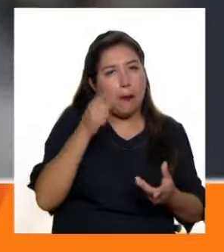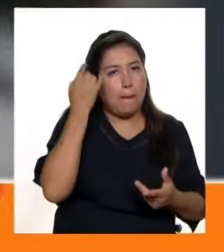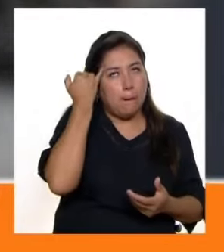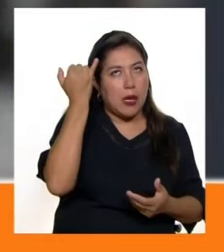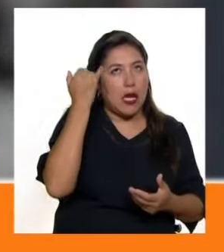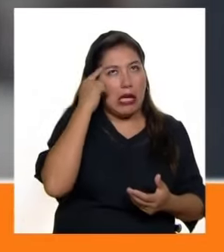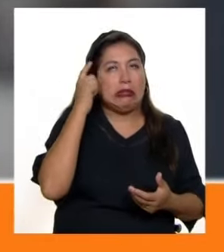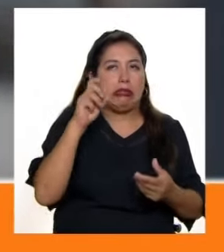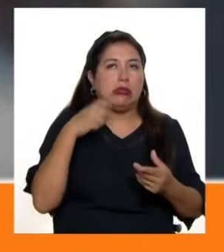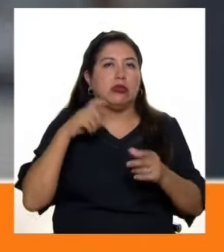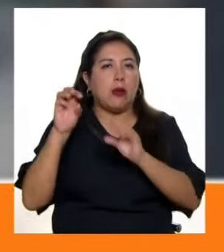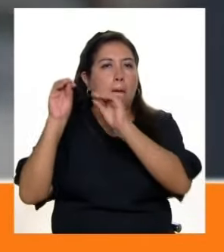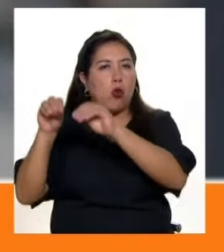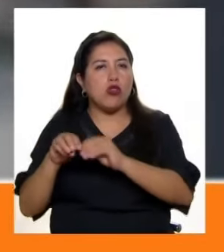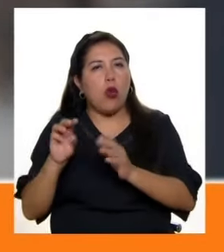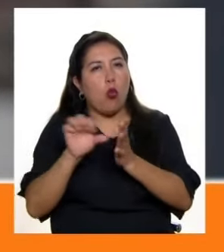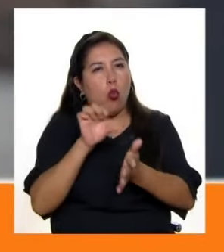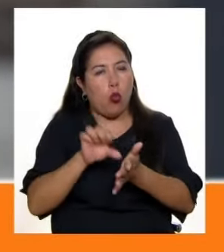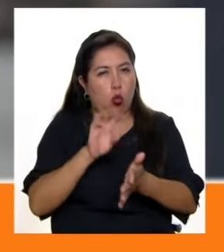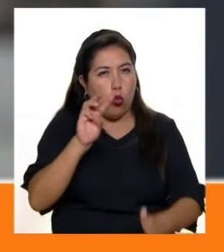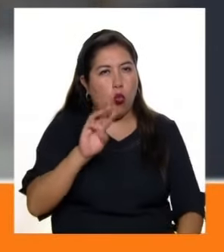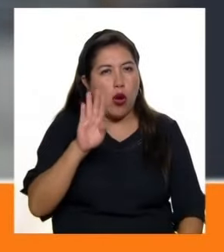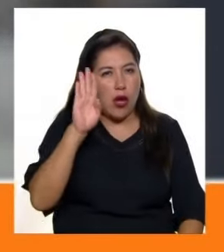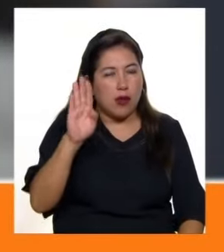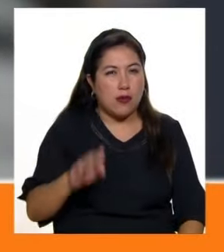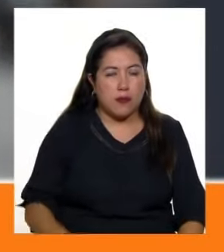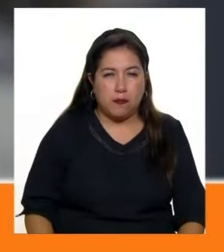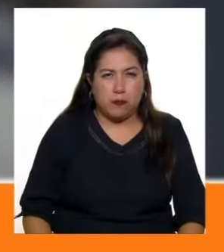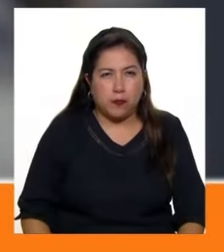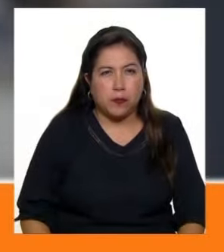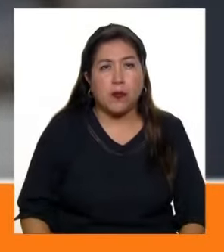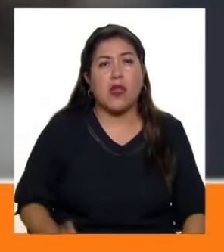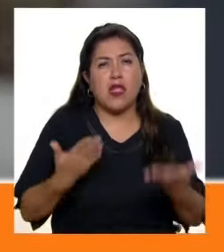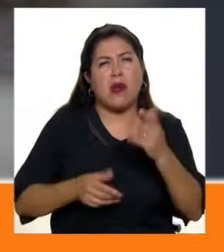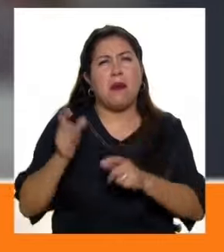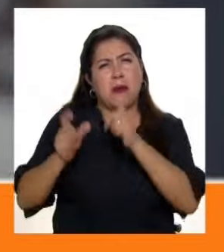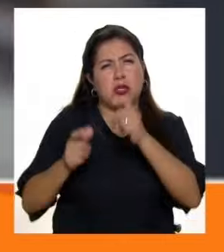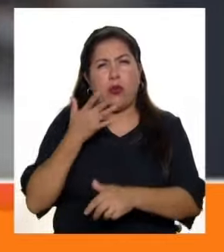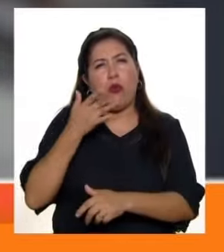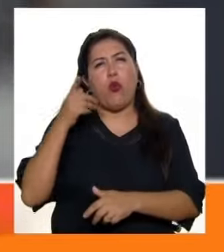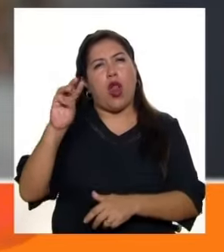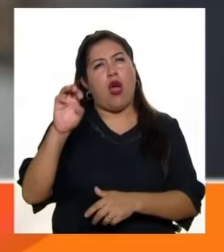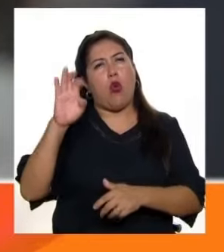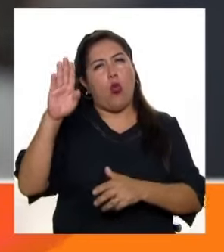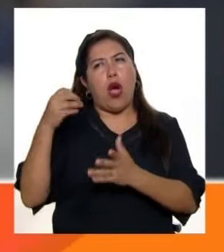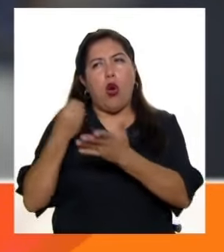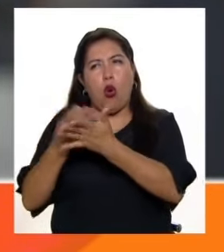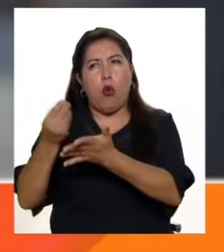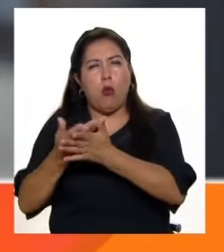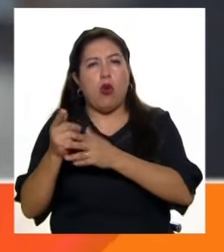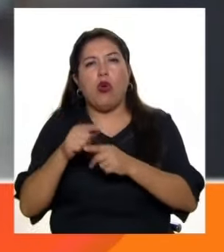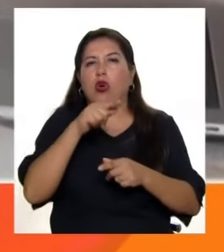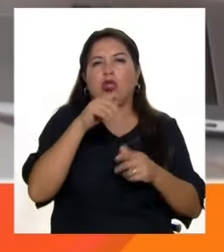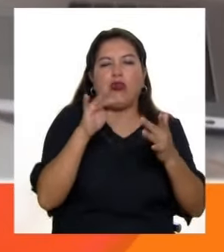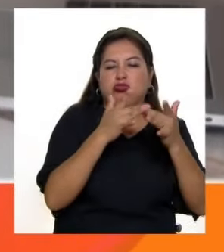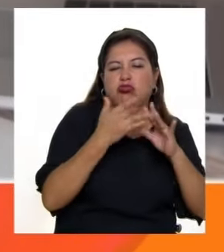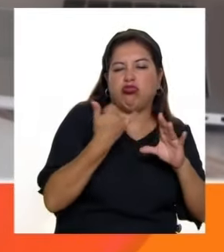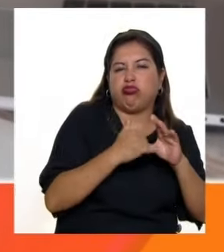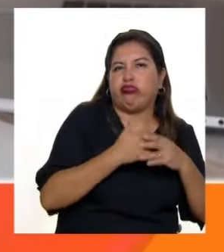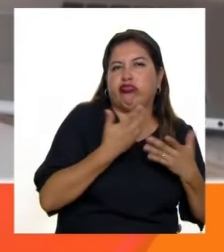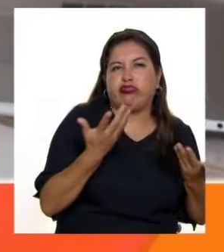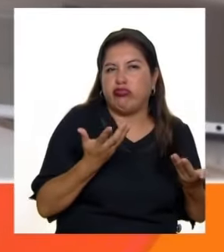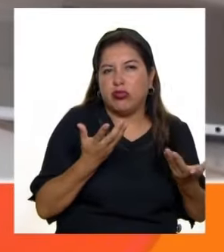personas tienen esta preferencia por comprar en web y no tanto en las redes sociales, cuando de repente podría ser hasta un poco más directo, ¿no?